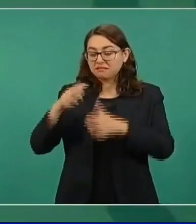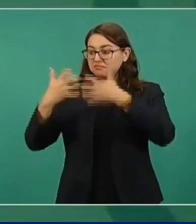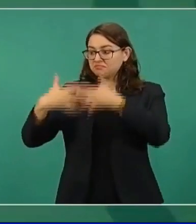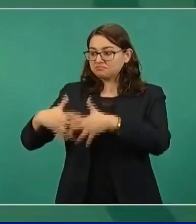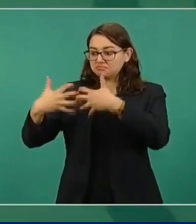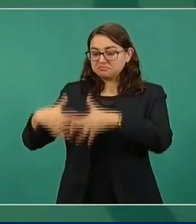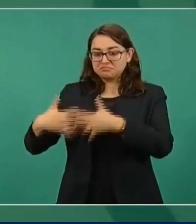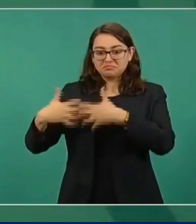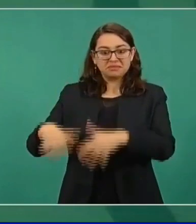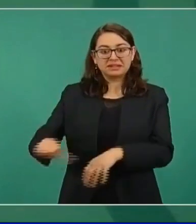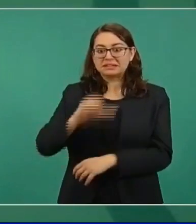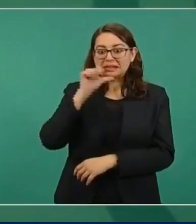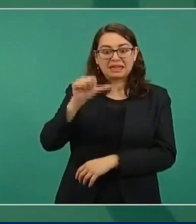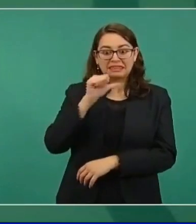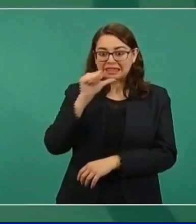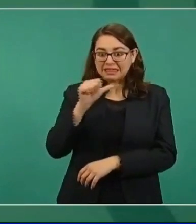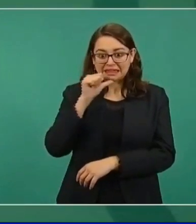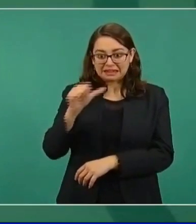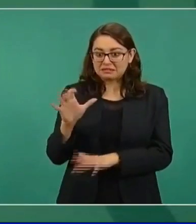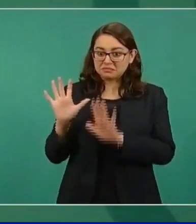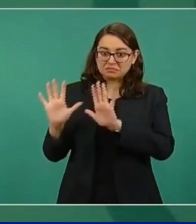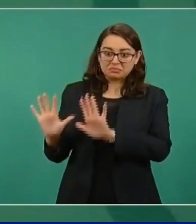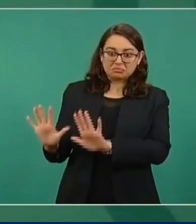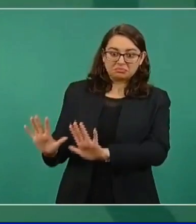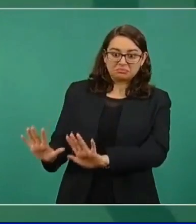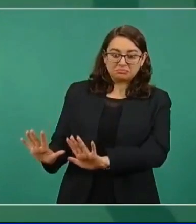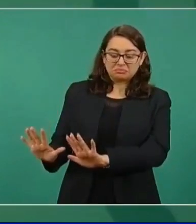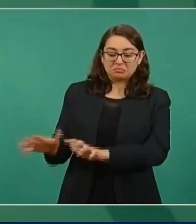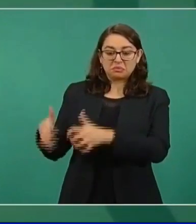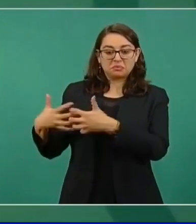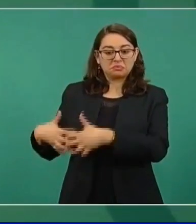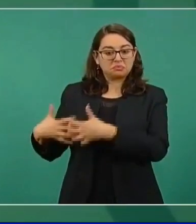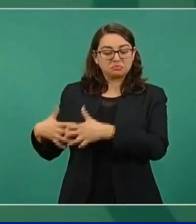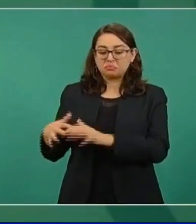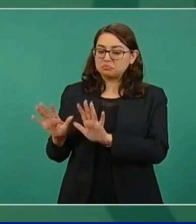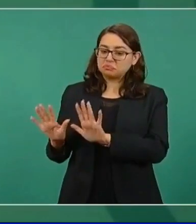para que no turbinen.